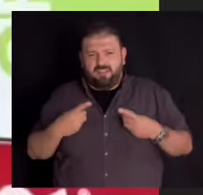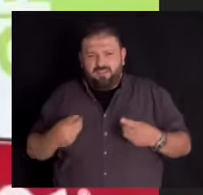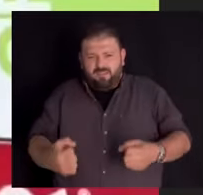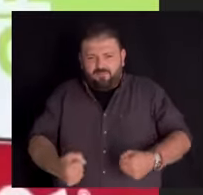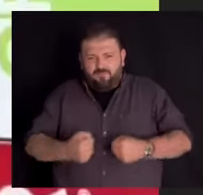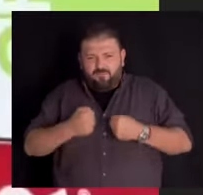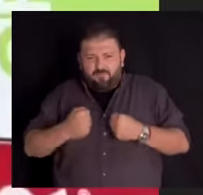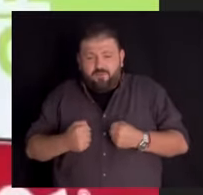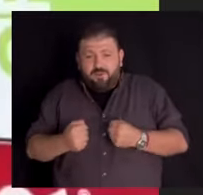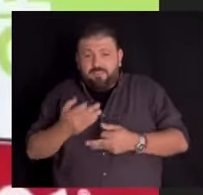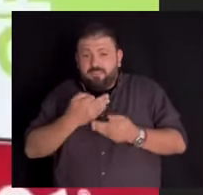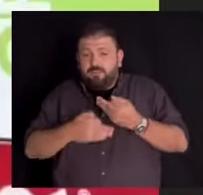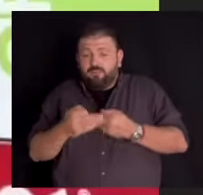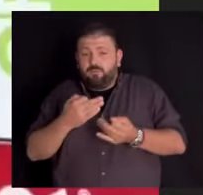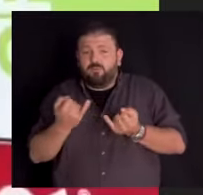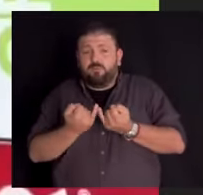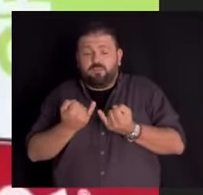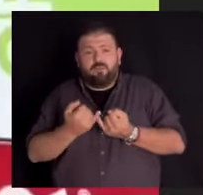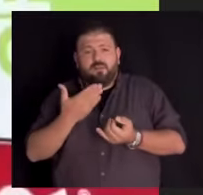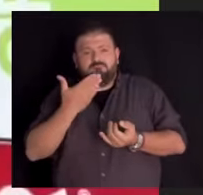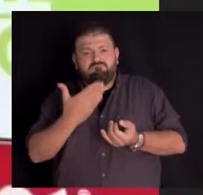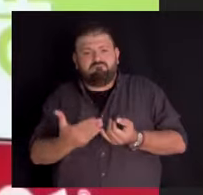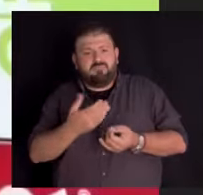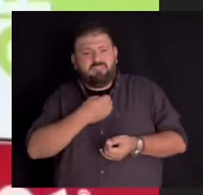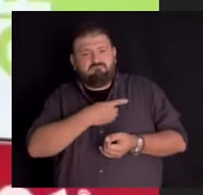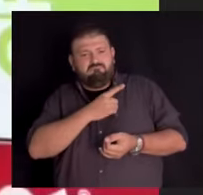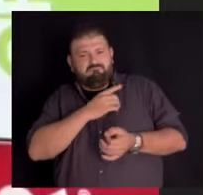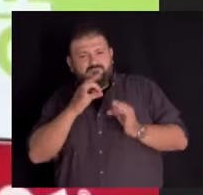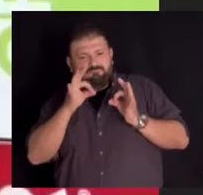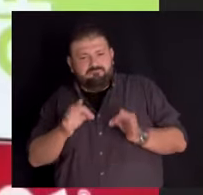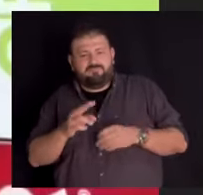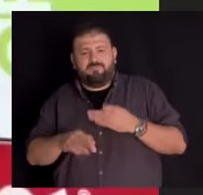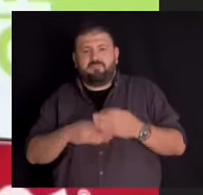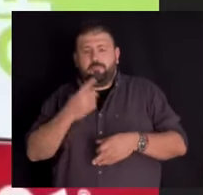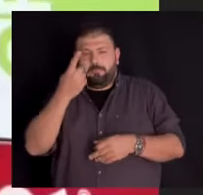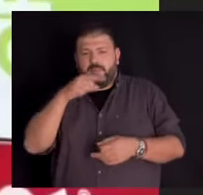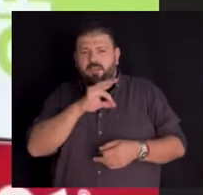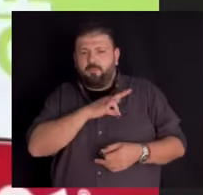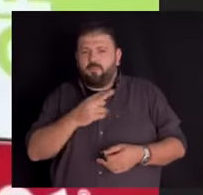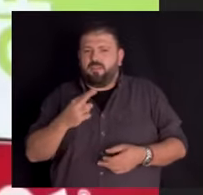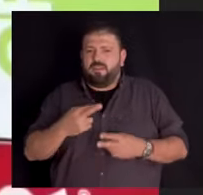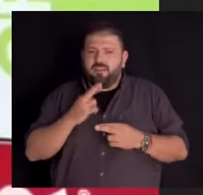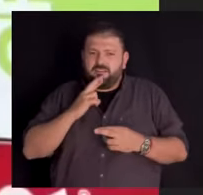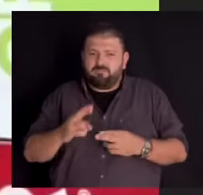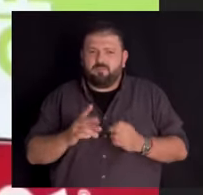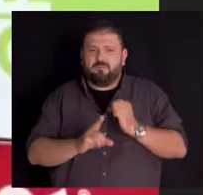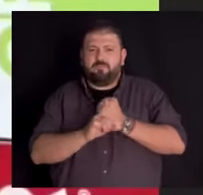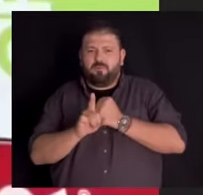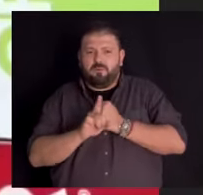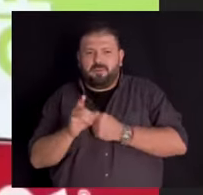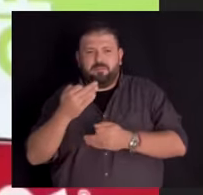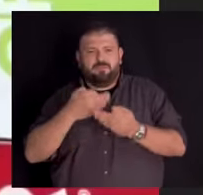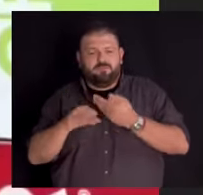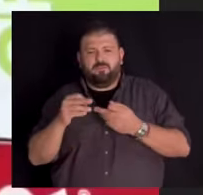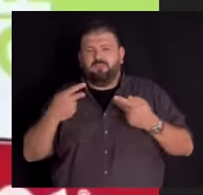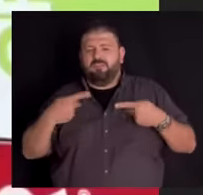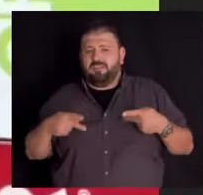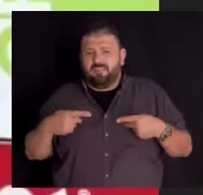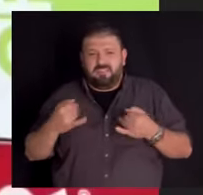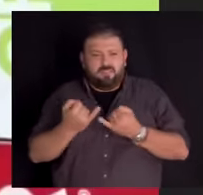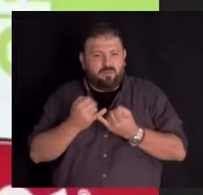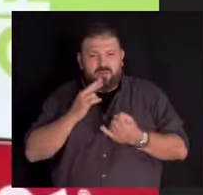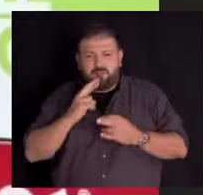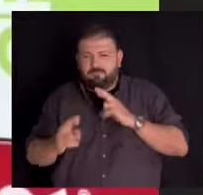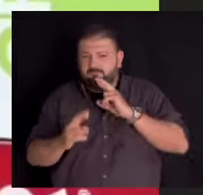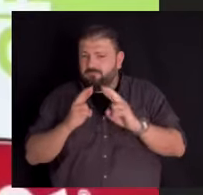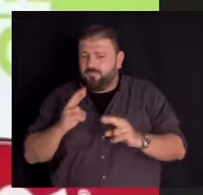y sobre todo nutrirlo. Nutrirlo para que pueda responder ante los problemas, pueda responder ante la adversidad y pueda responder